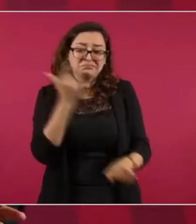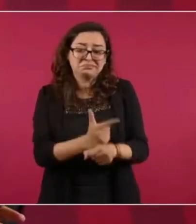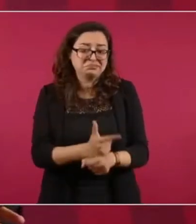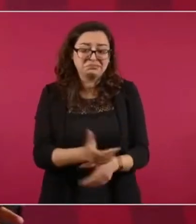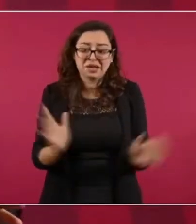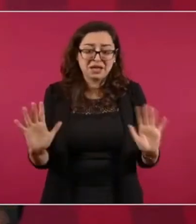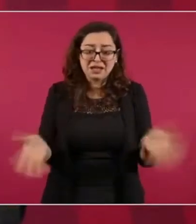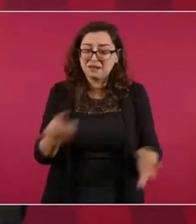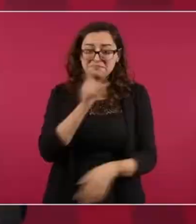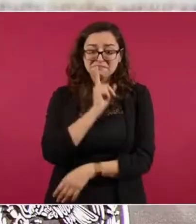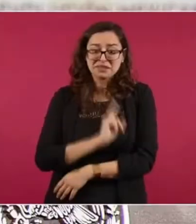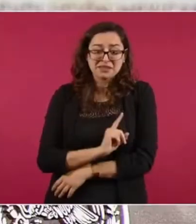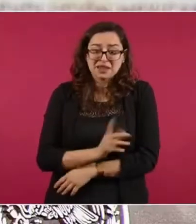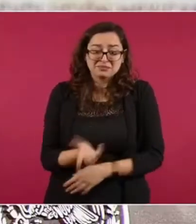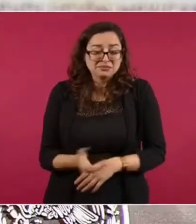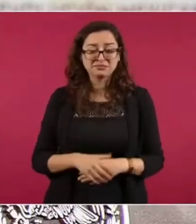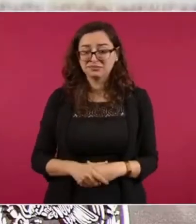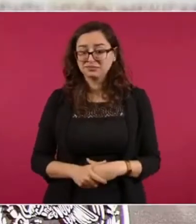Así, de sencillo.